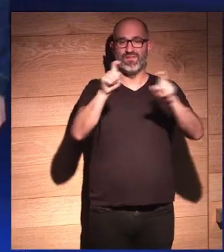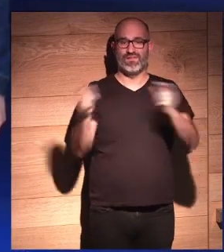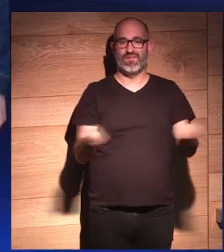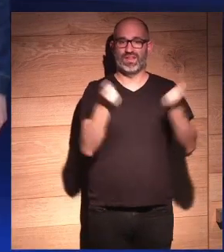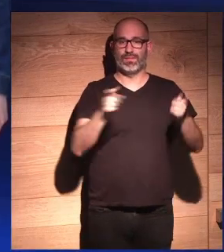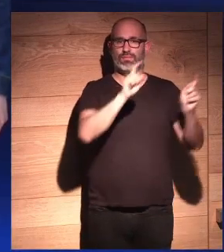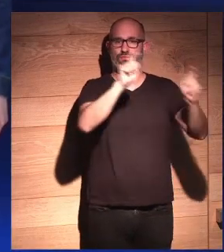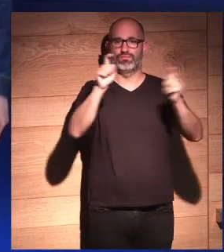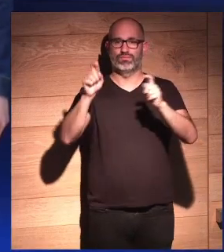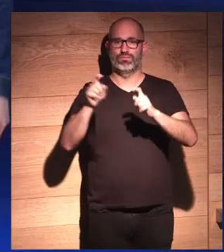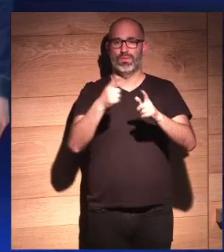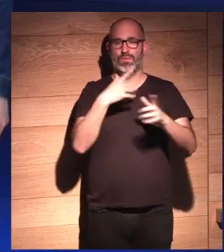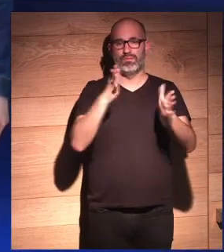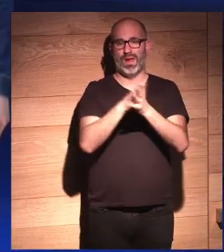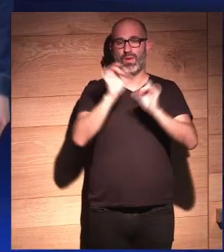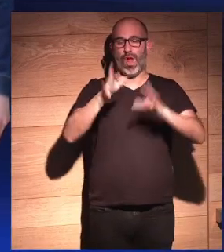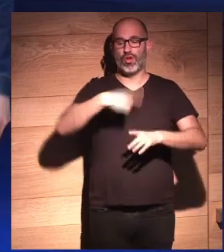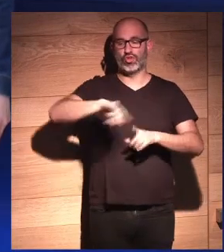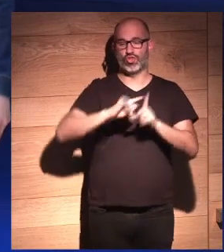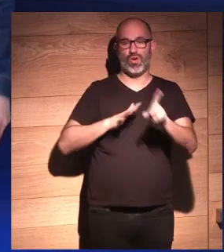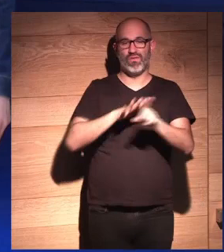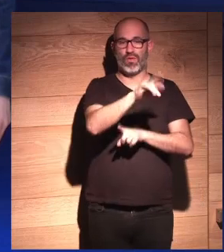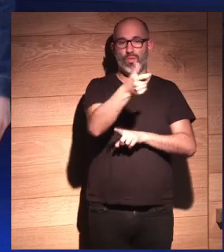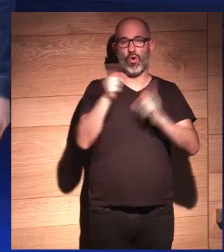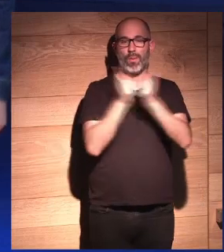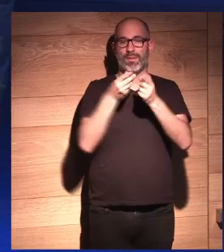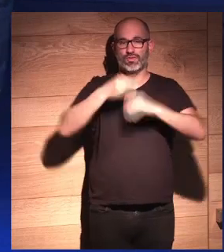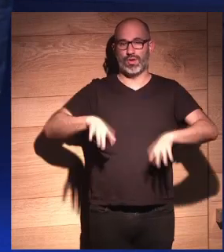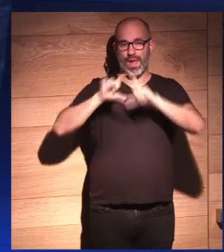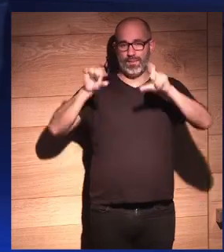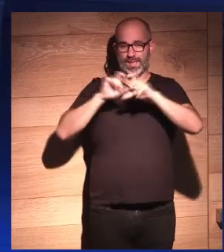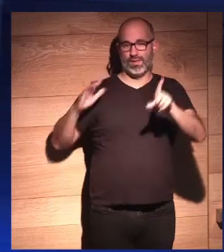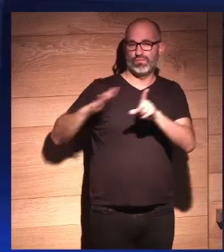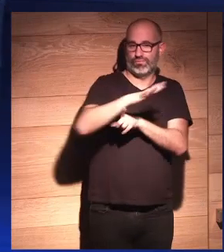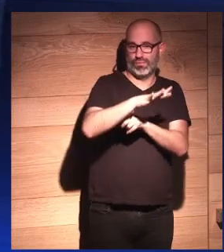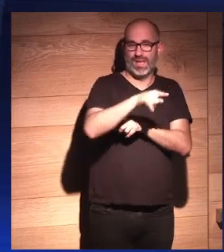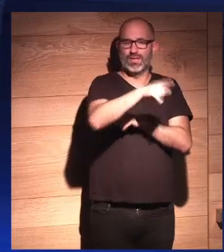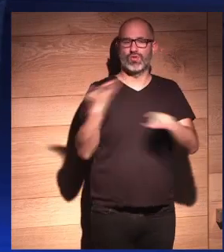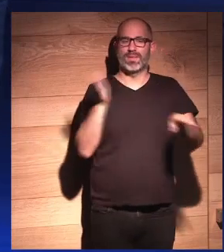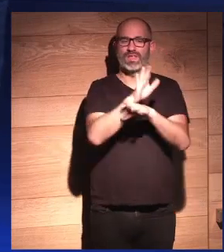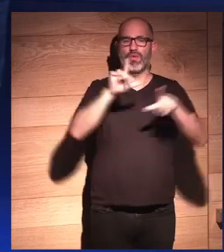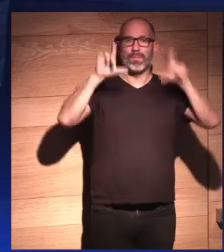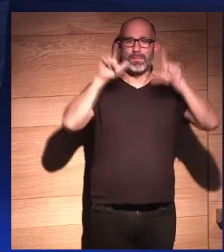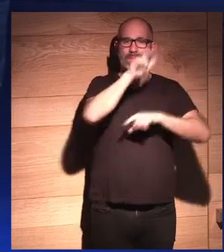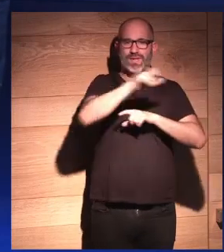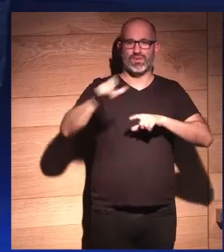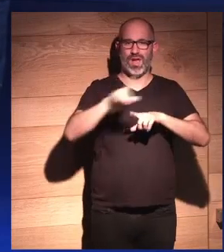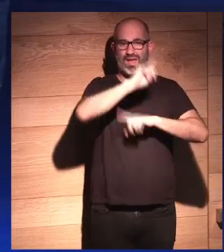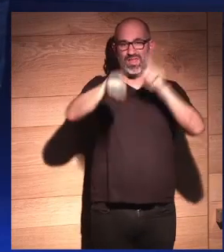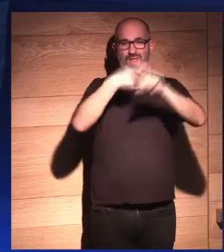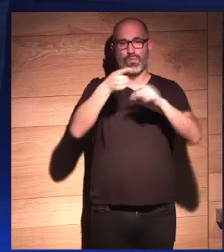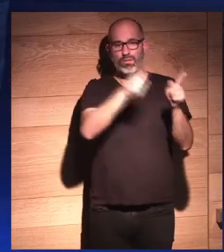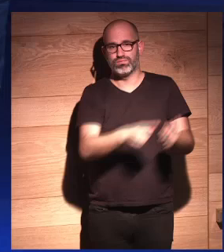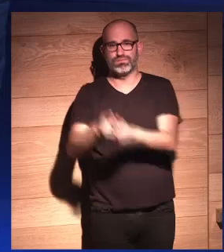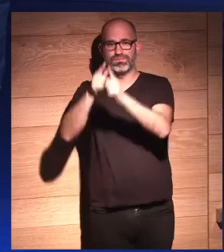festivales, siguiendo un poco la esencia de la breve historia, pero a la vez también eso, es una presentación de personajes y una precuela del